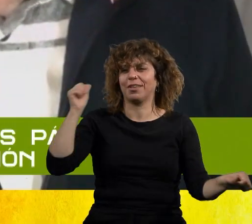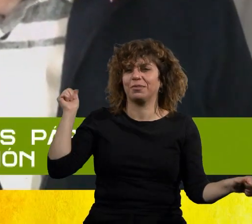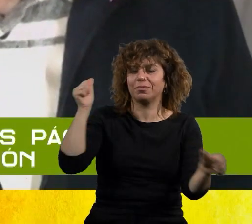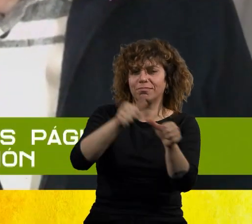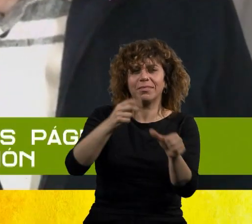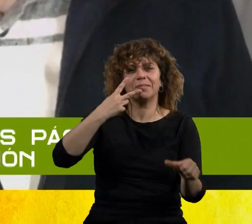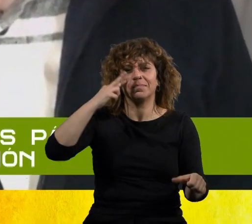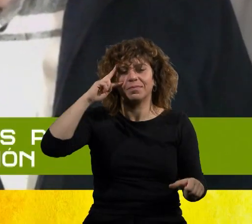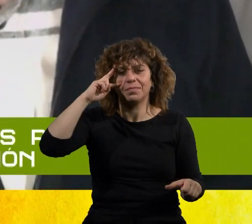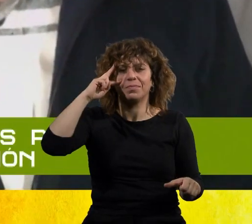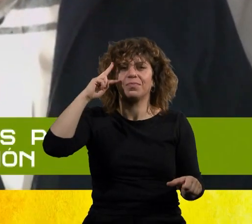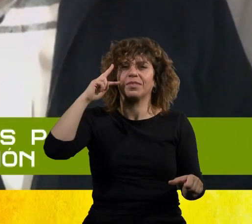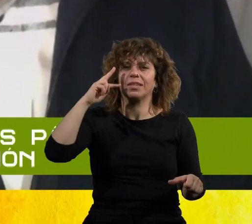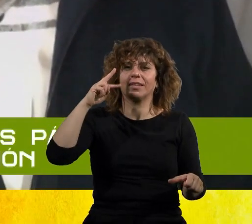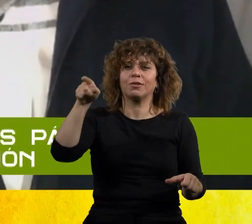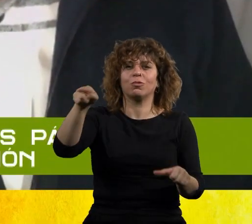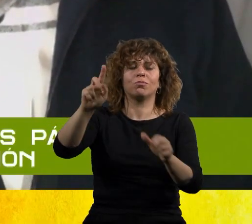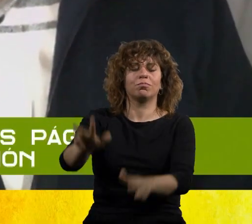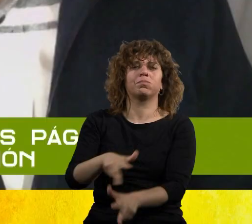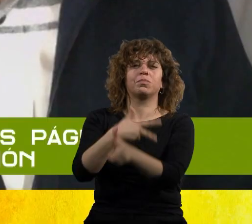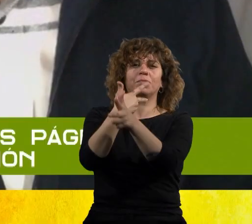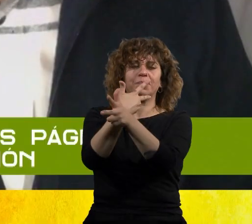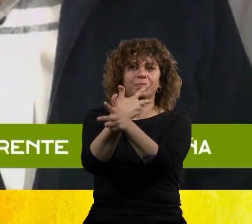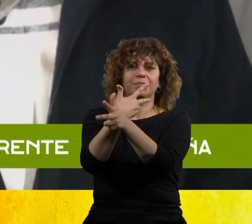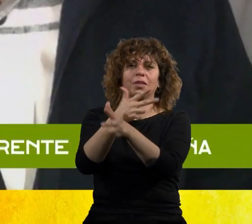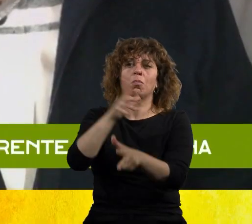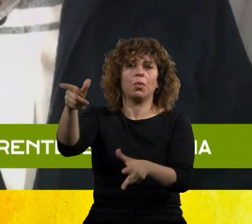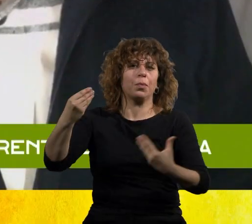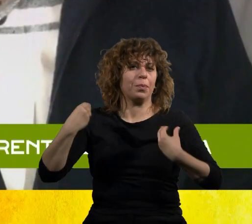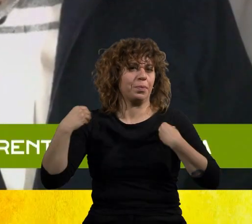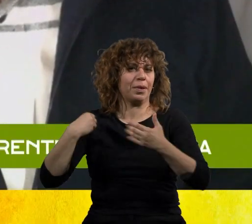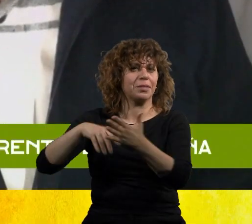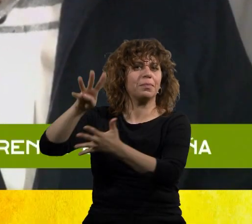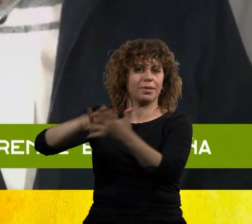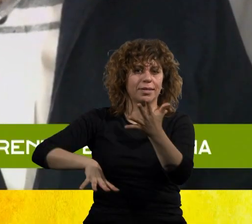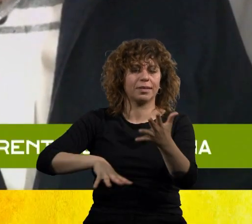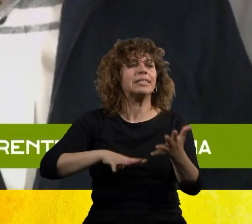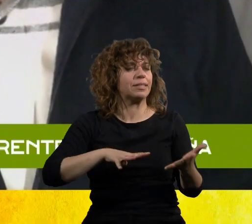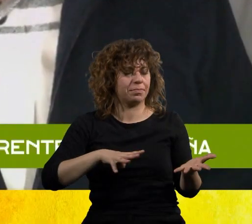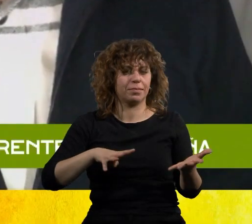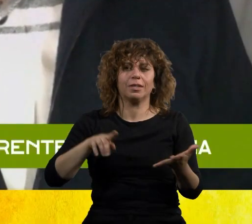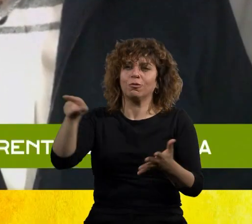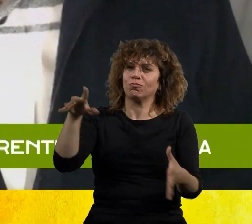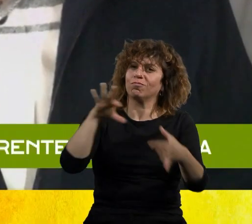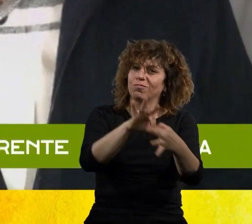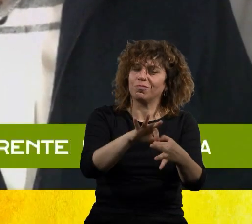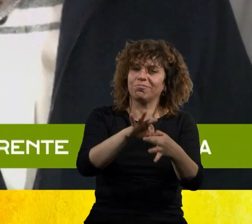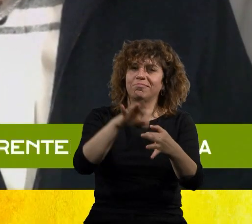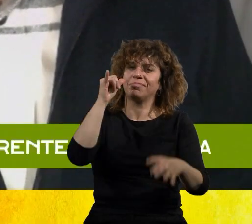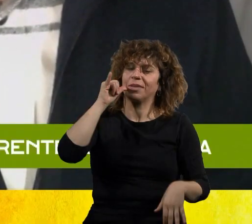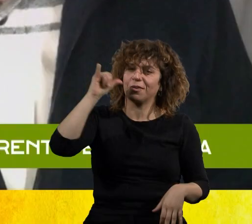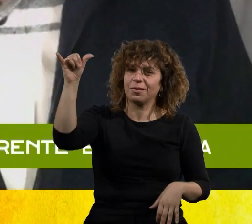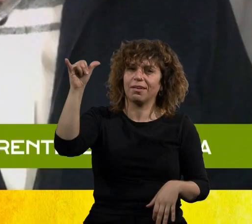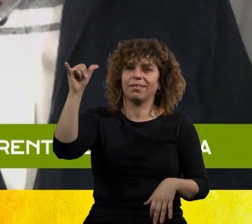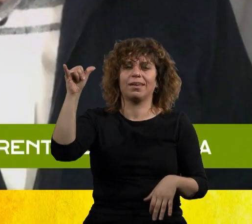esto, estás al otro lado, digamos, porque vives en Barcelona, pero tienes esa vinculación con La Rioja, ¿verdad?